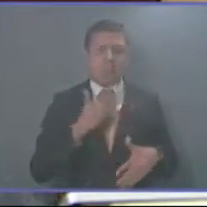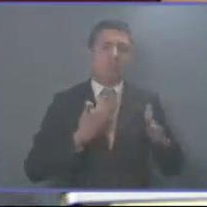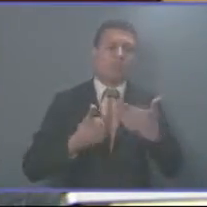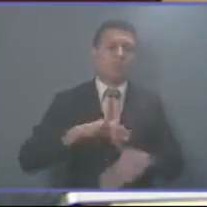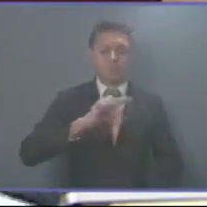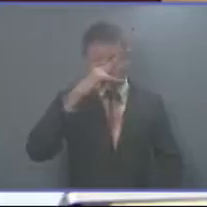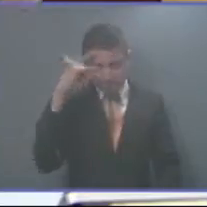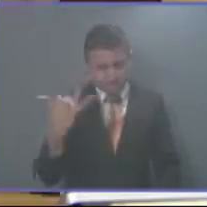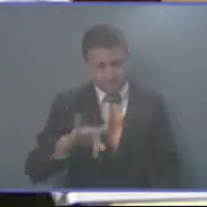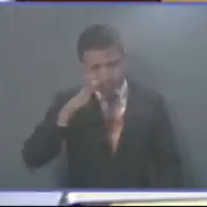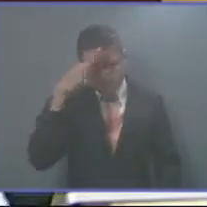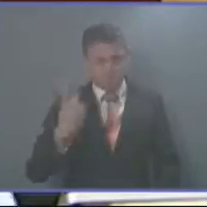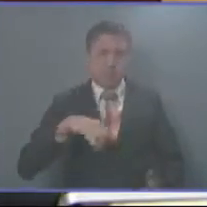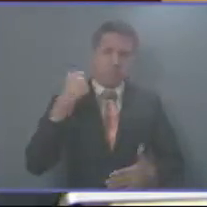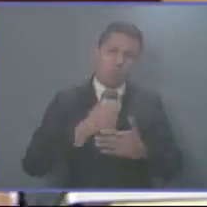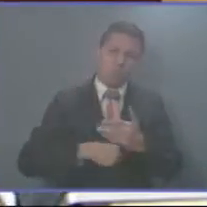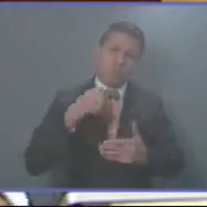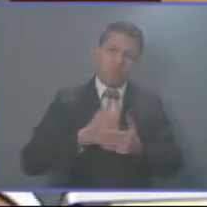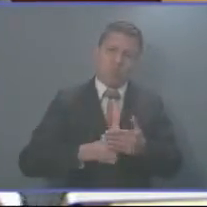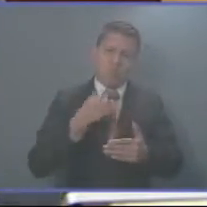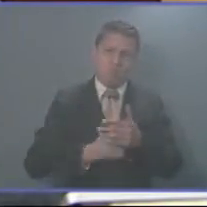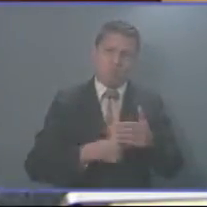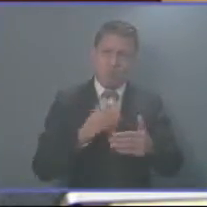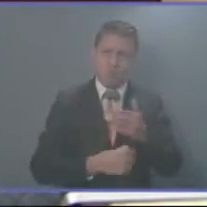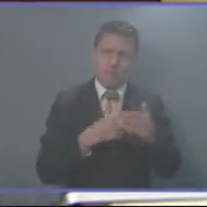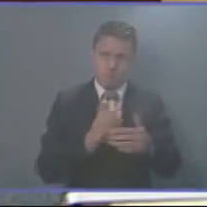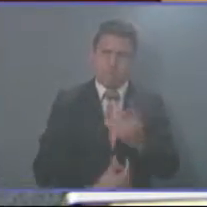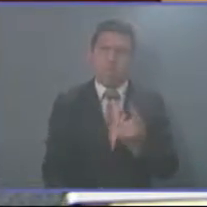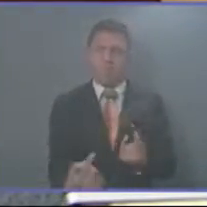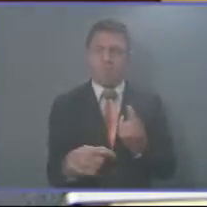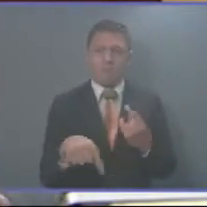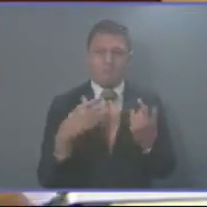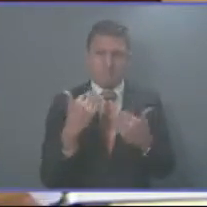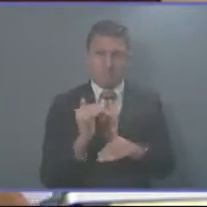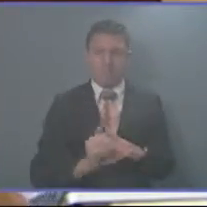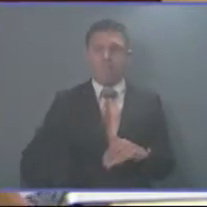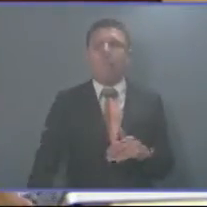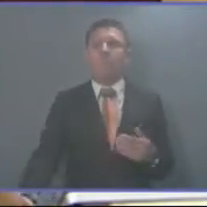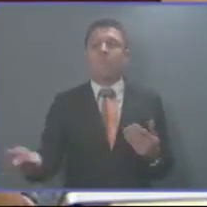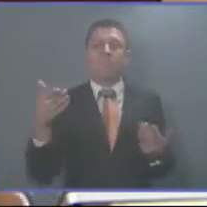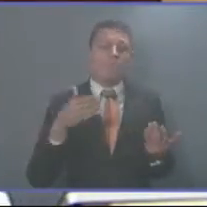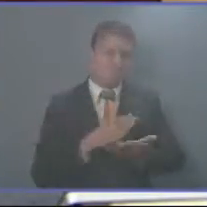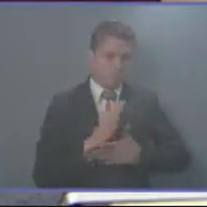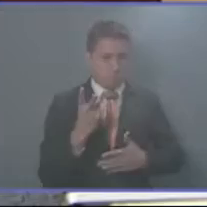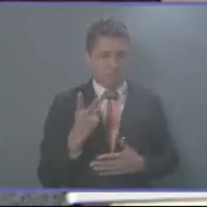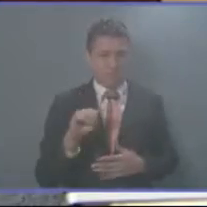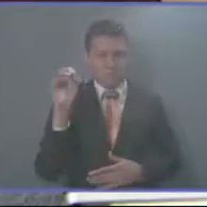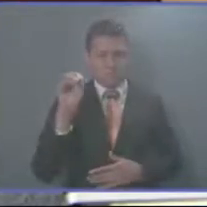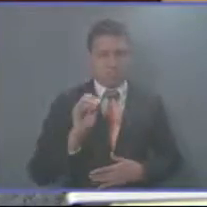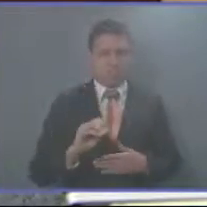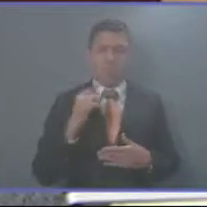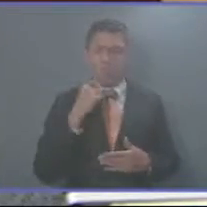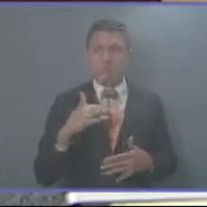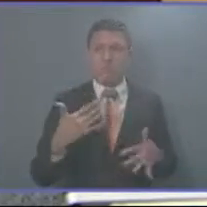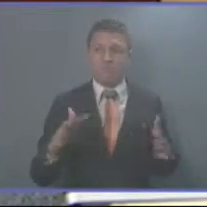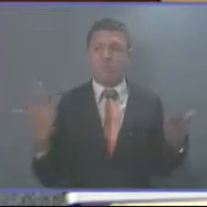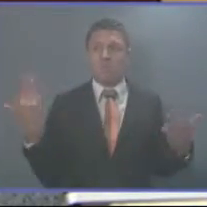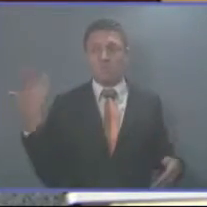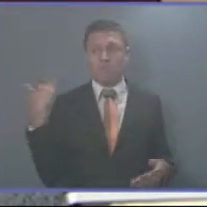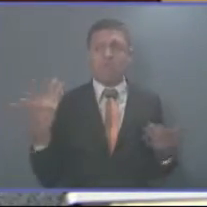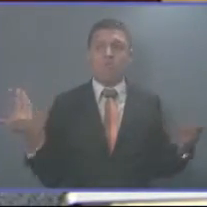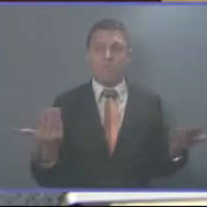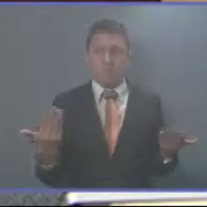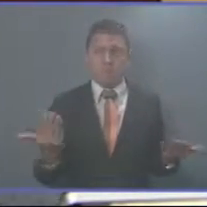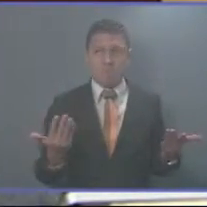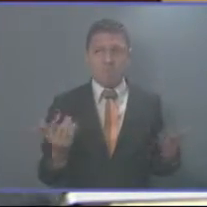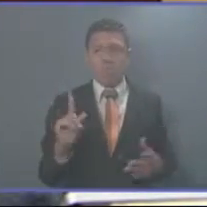esfuerzo y que las limitantes que tienen actualmente por el cobro que se ha estado haciendo